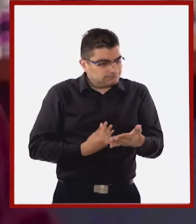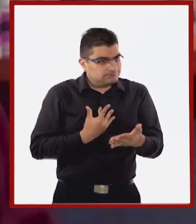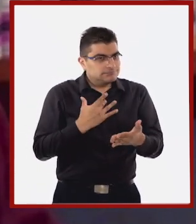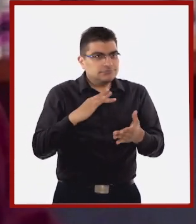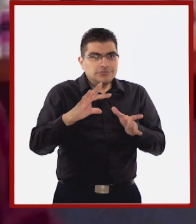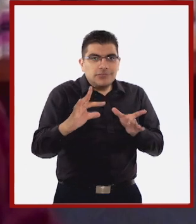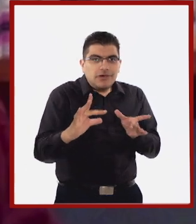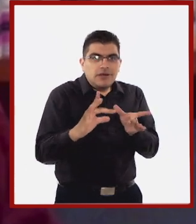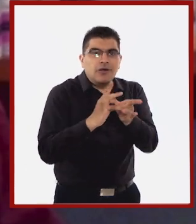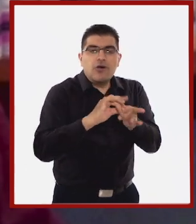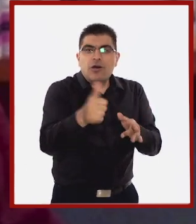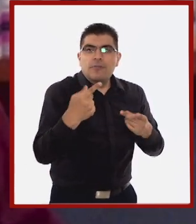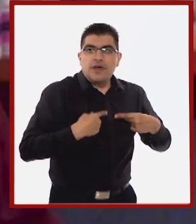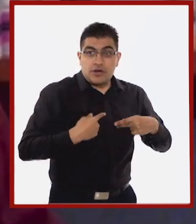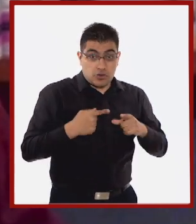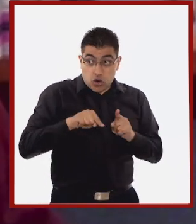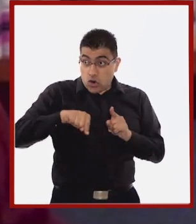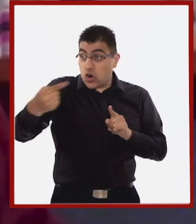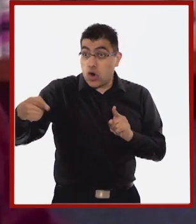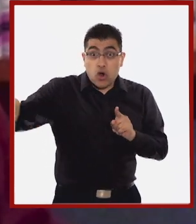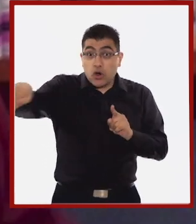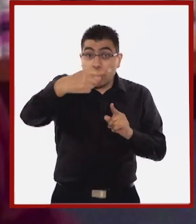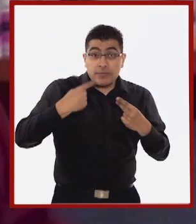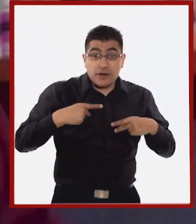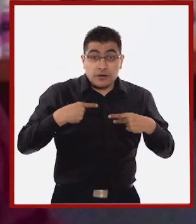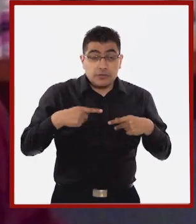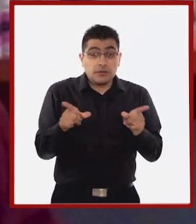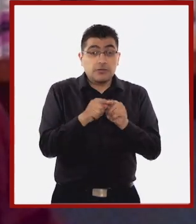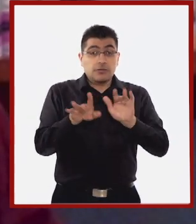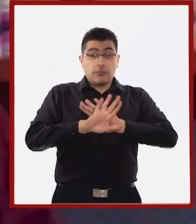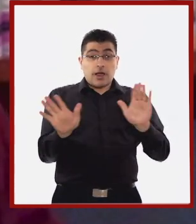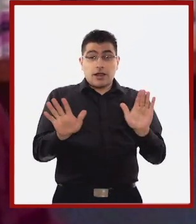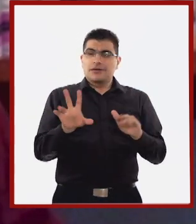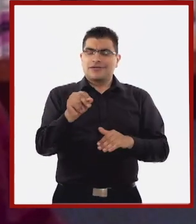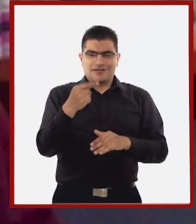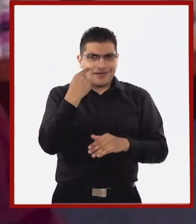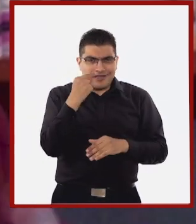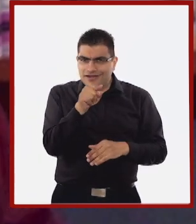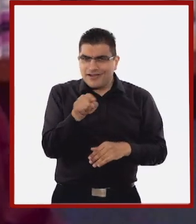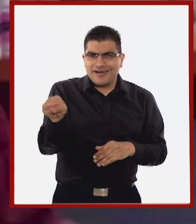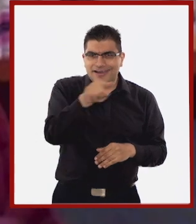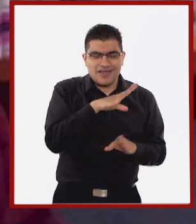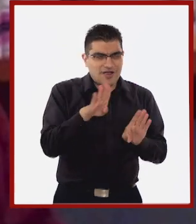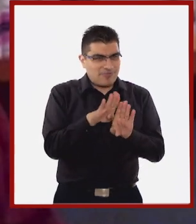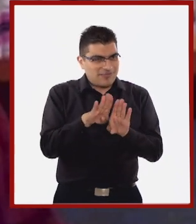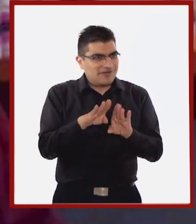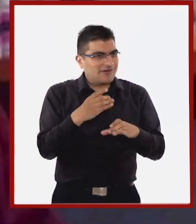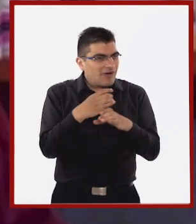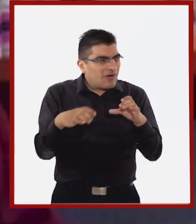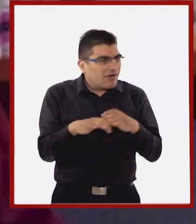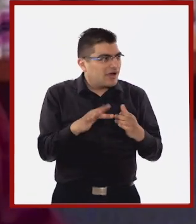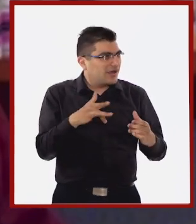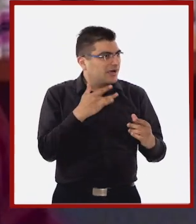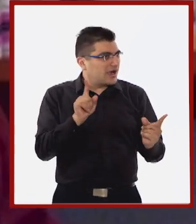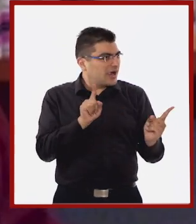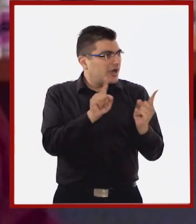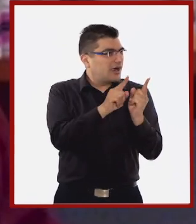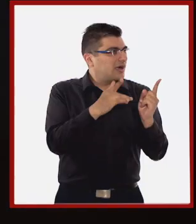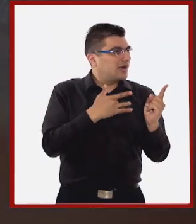empatía, no solamente con otras personas, digamos, a través de ciertas afinidades